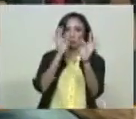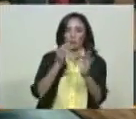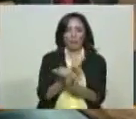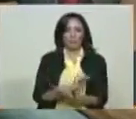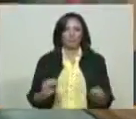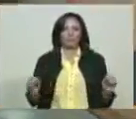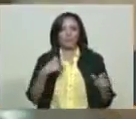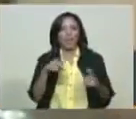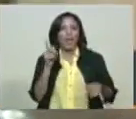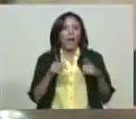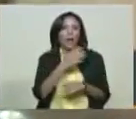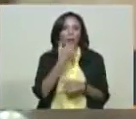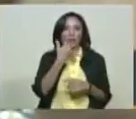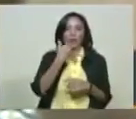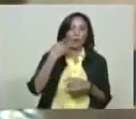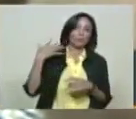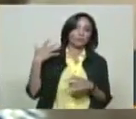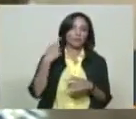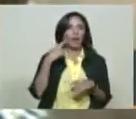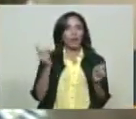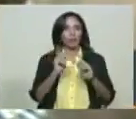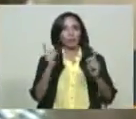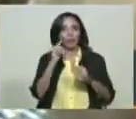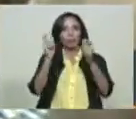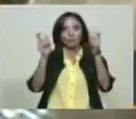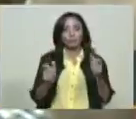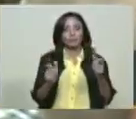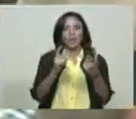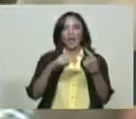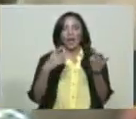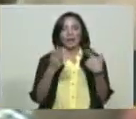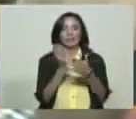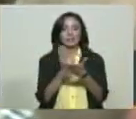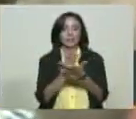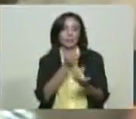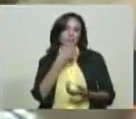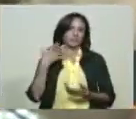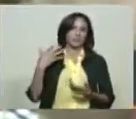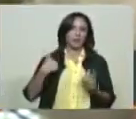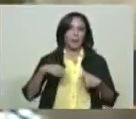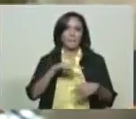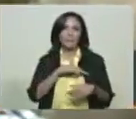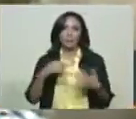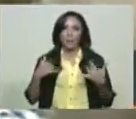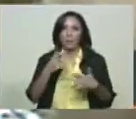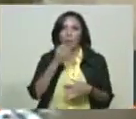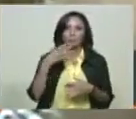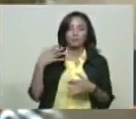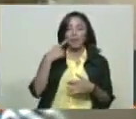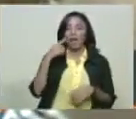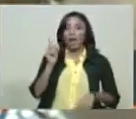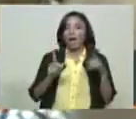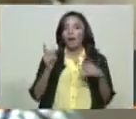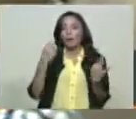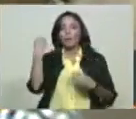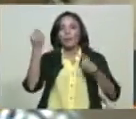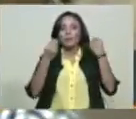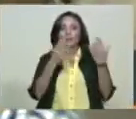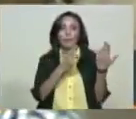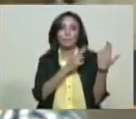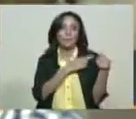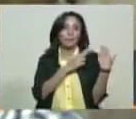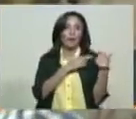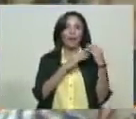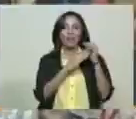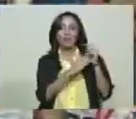lejos final fernando en una espiral de egos y gente que se considera que son